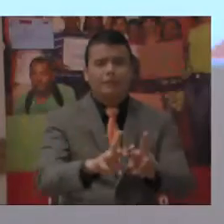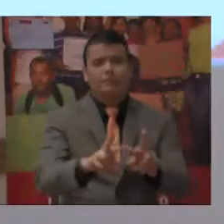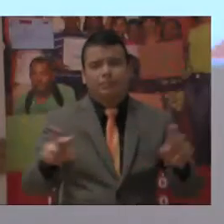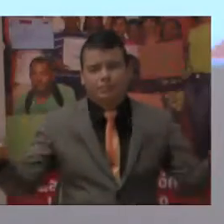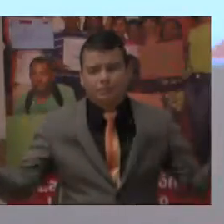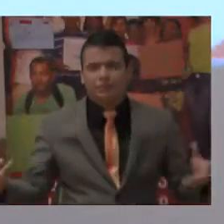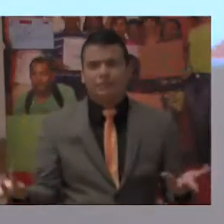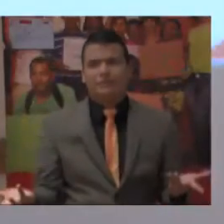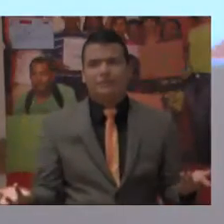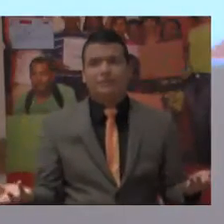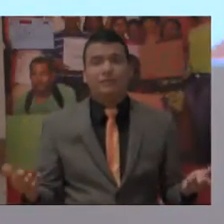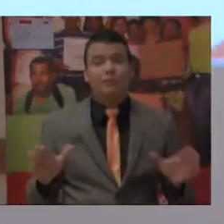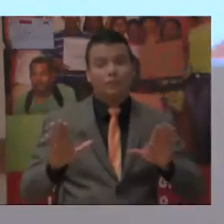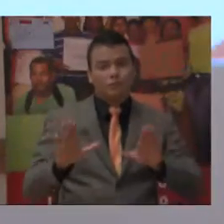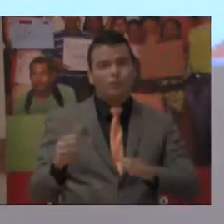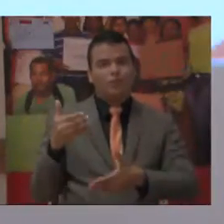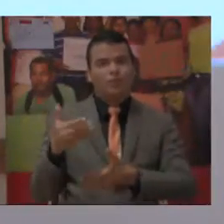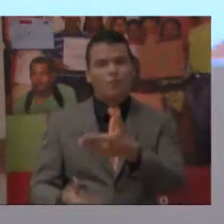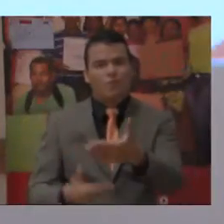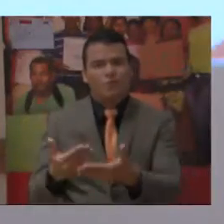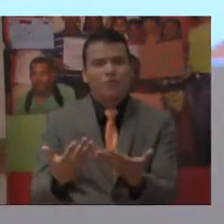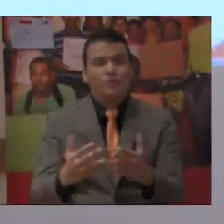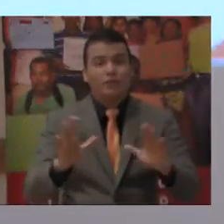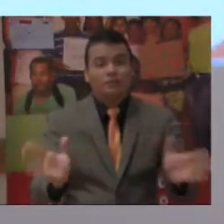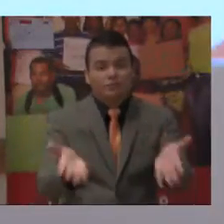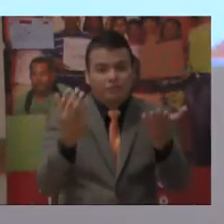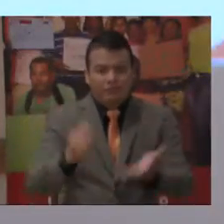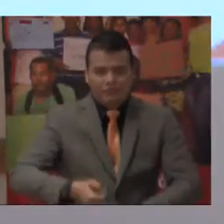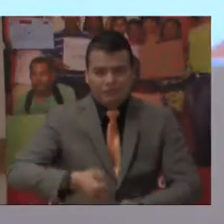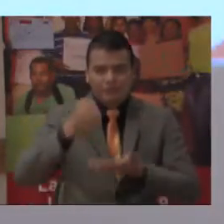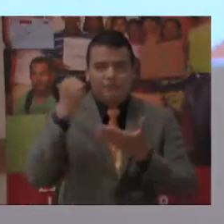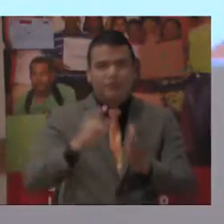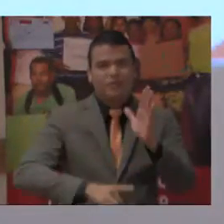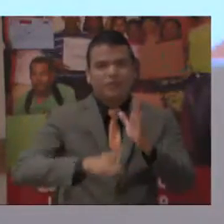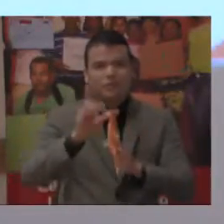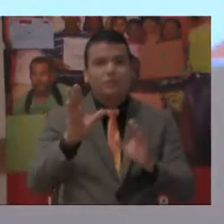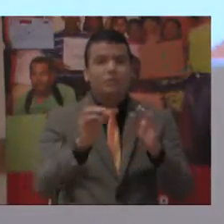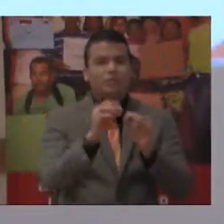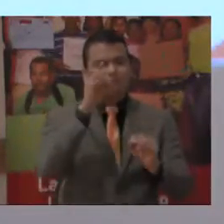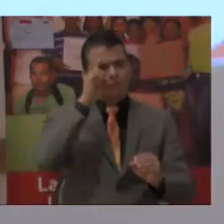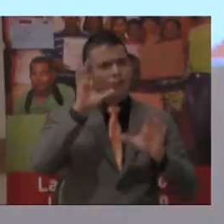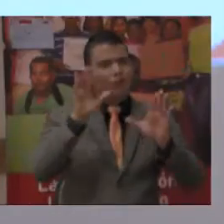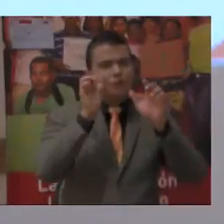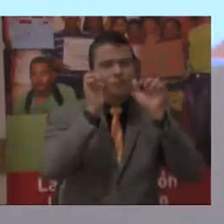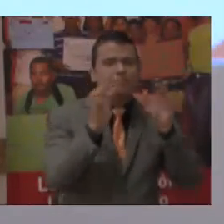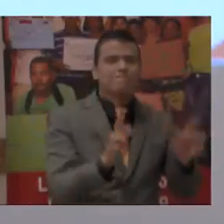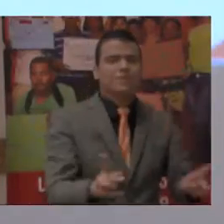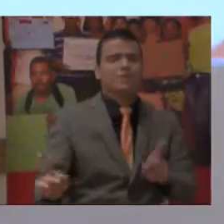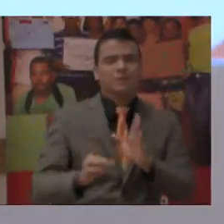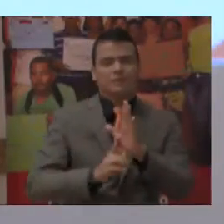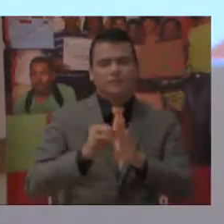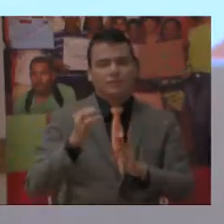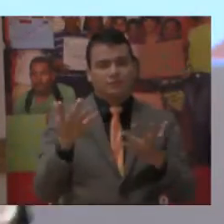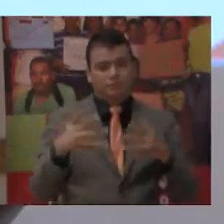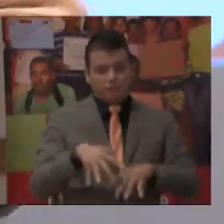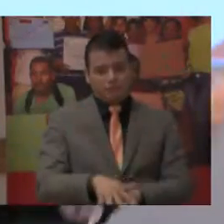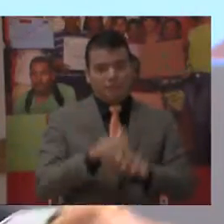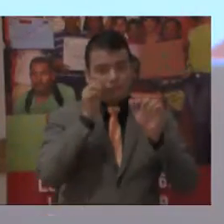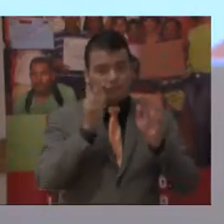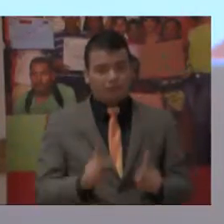diversidad, y desde allí construir el desarrollo económico, pero pensando en un desarrollo humano, en un desarrollo integral del ser